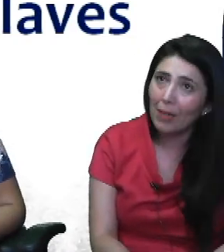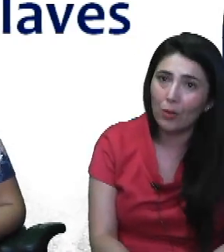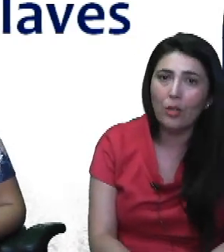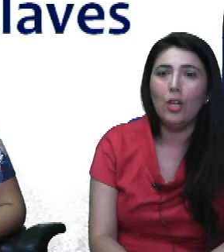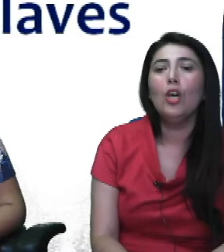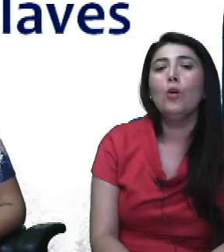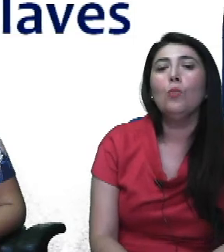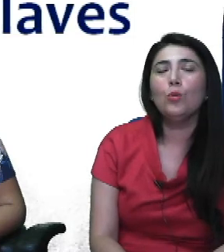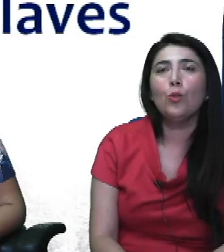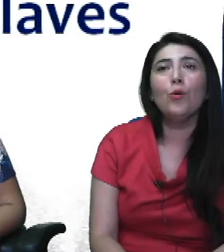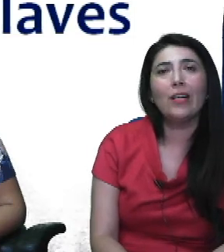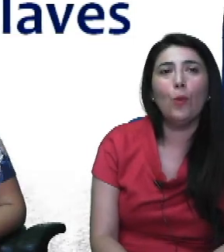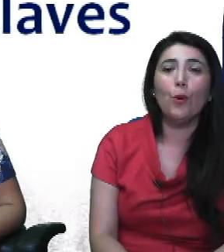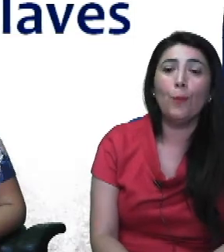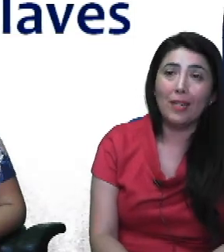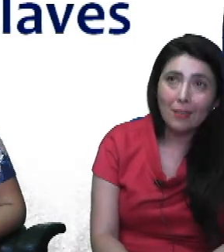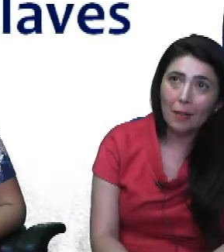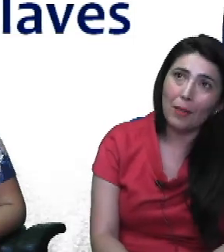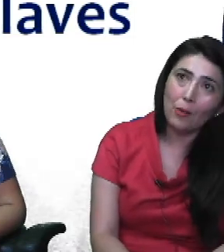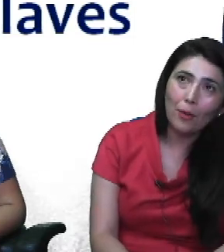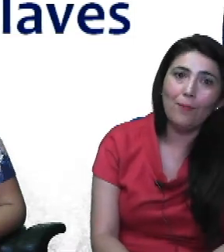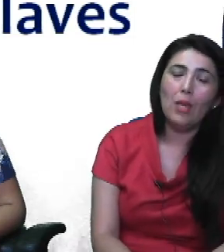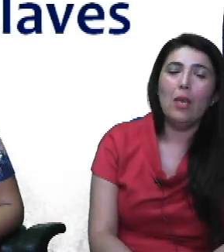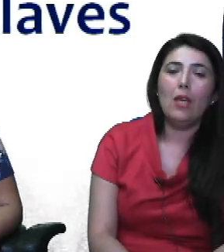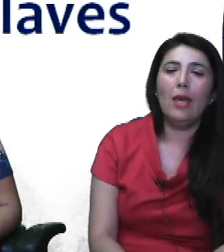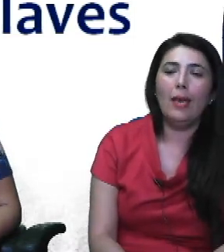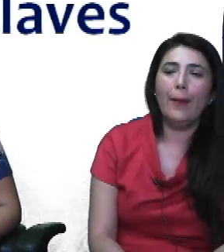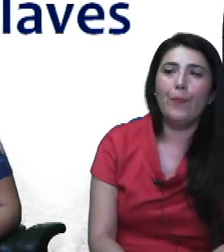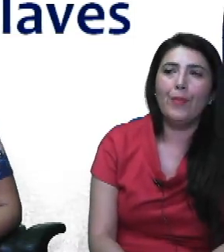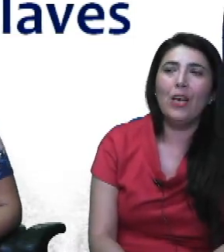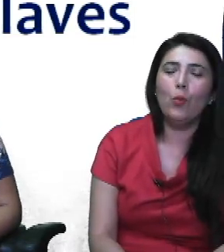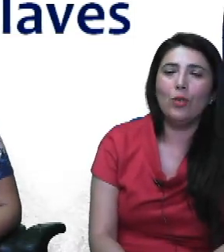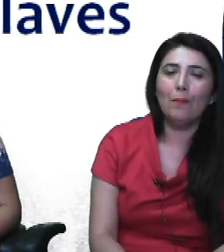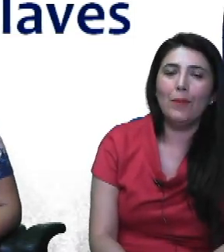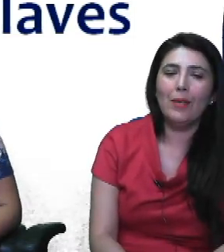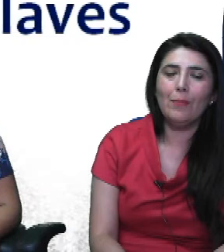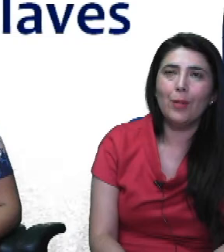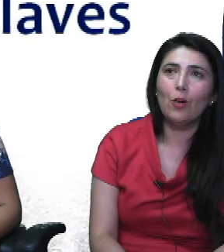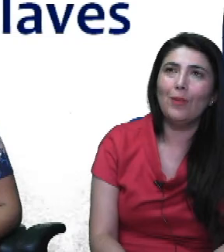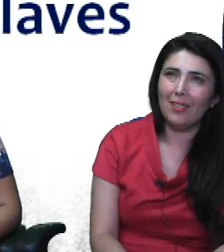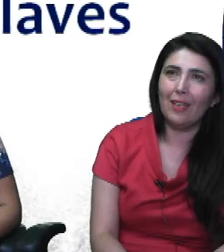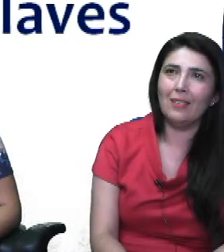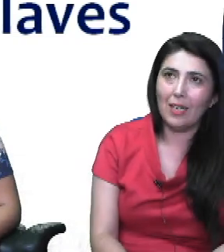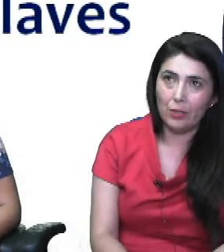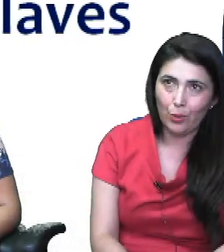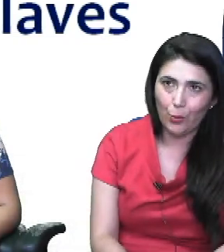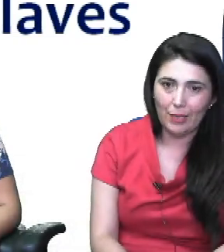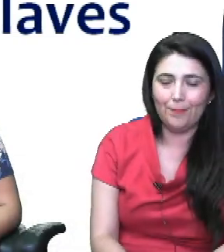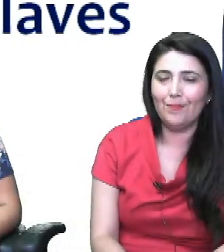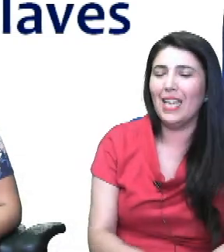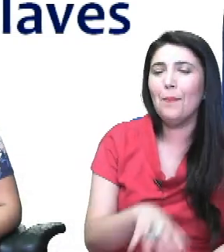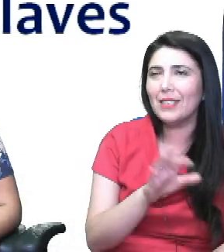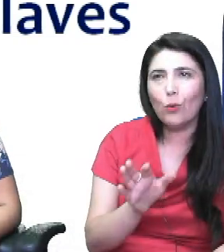gran valor, muchos publicados por OPS en español y algunos también por el Comité Interagencial de Naciones